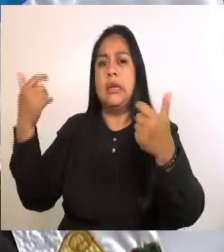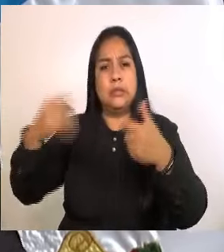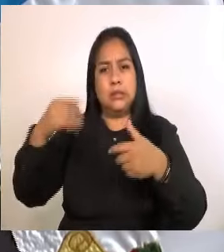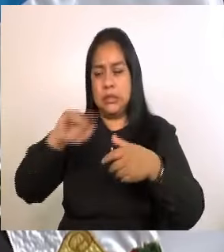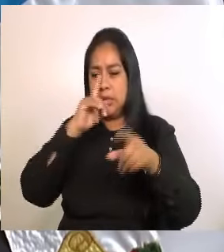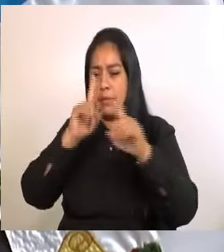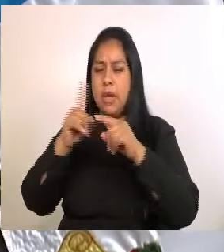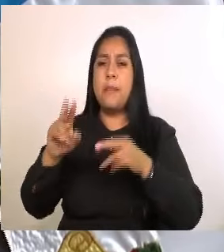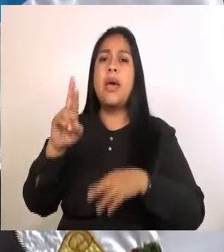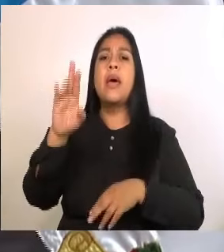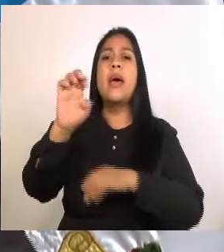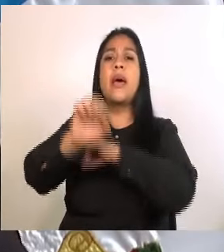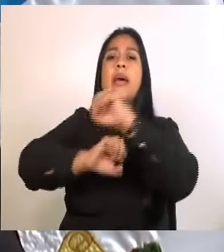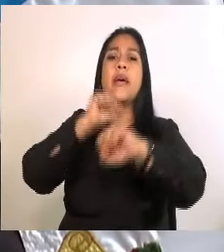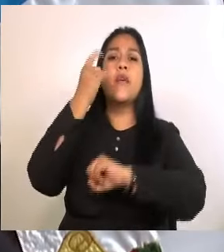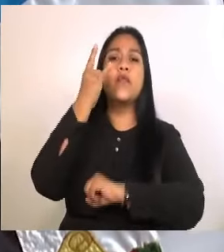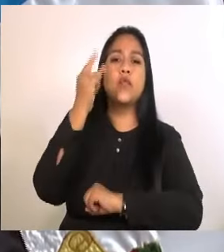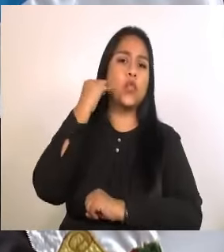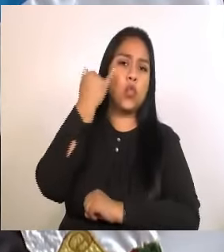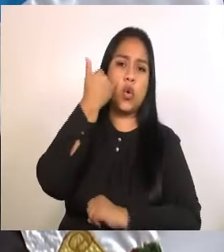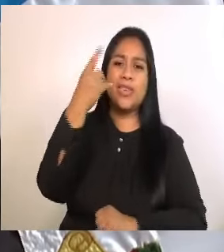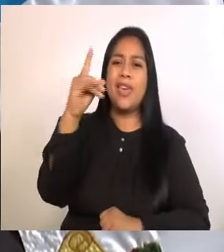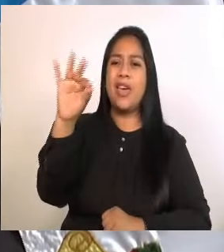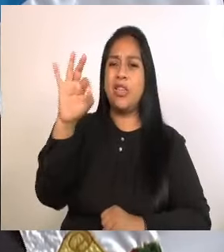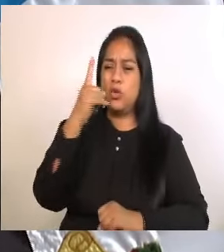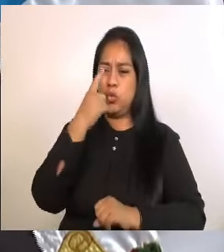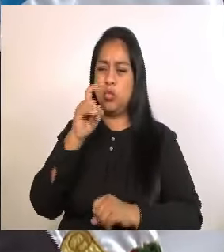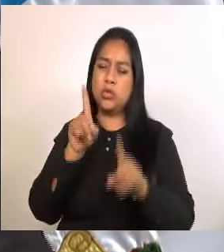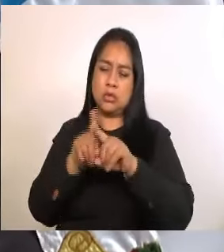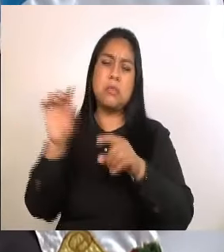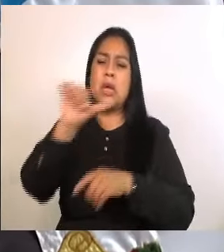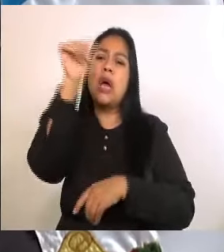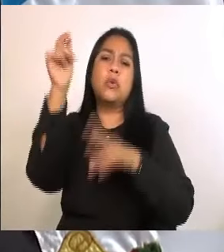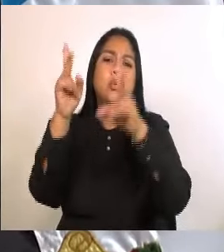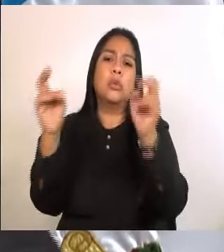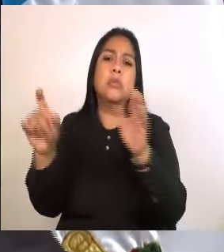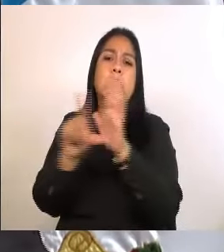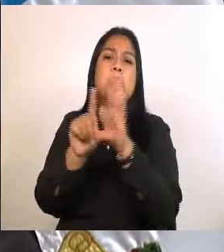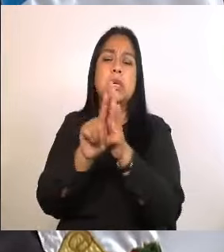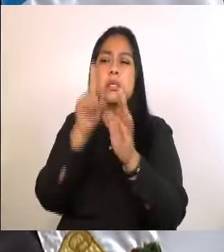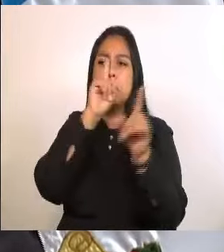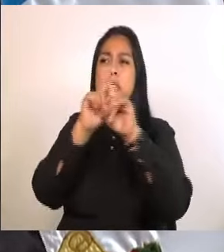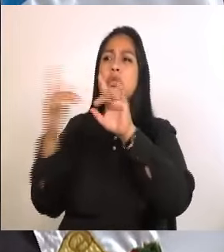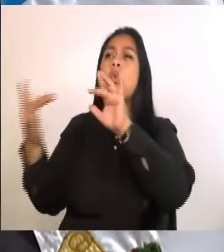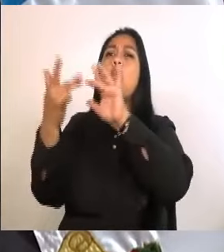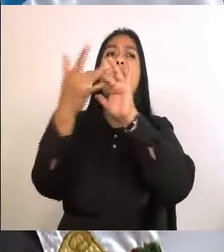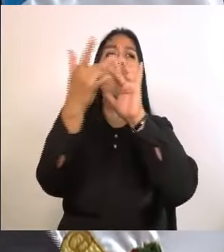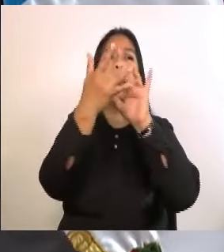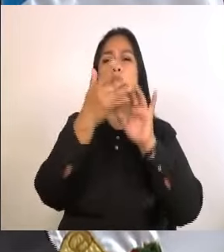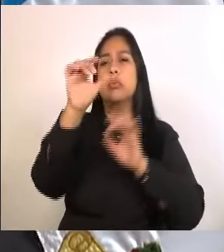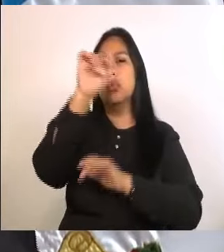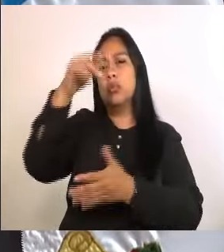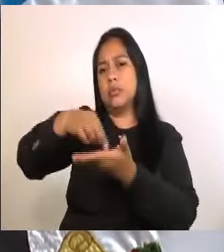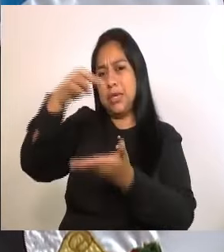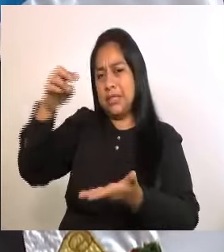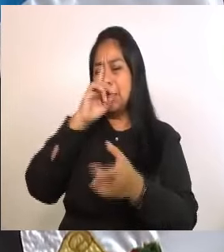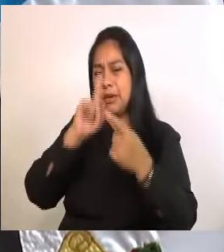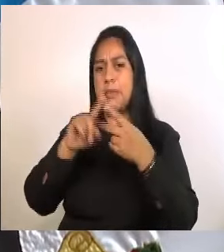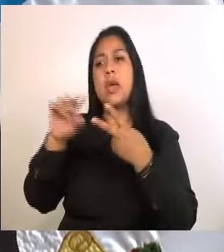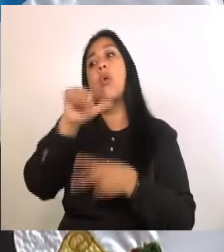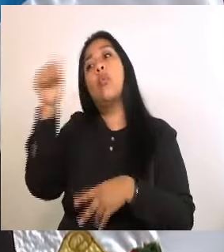para los Estados Unidos. Es una vía legal, hay otras vías legales, estamos en contacto con otros países en la región y en otras partes del